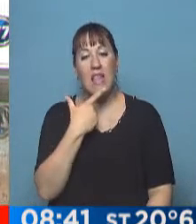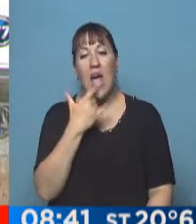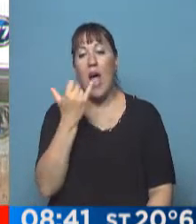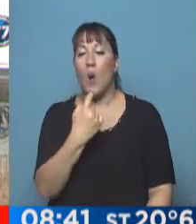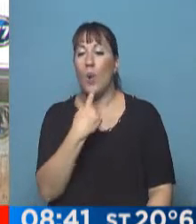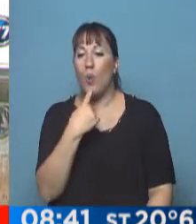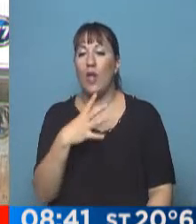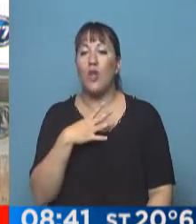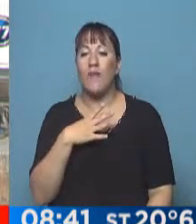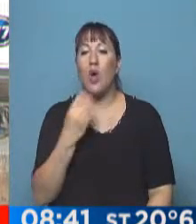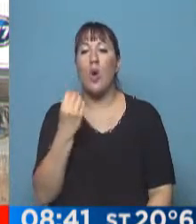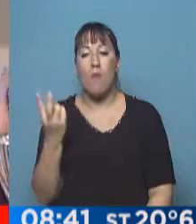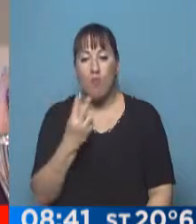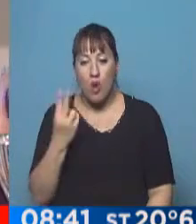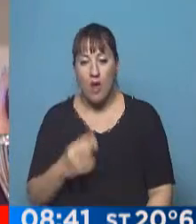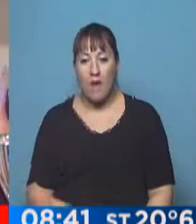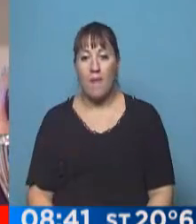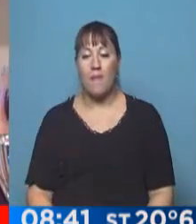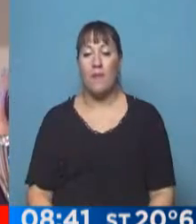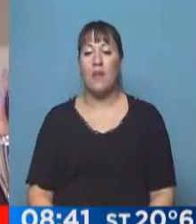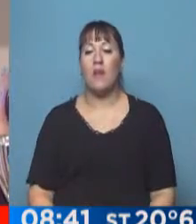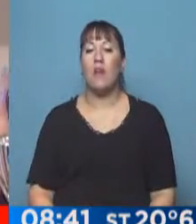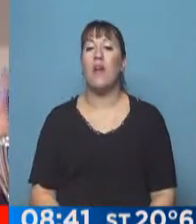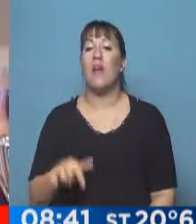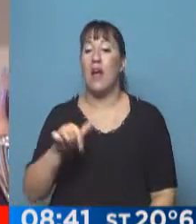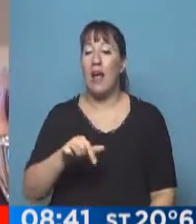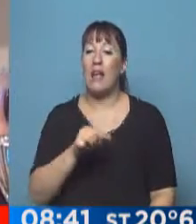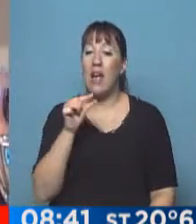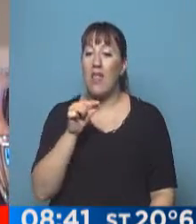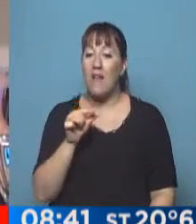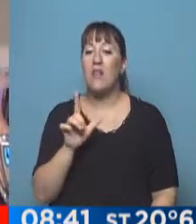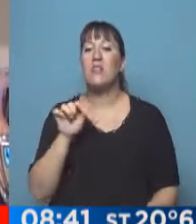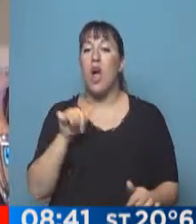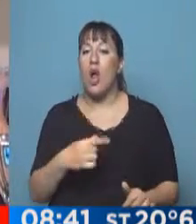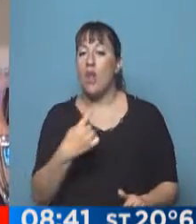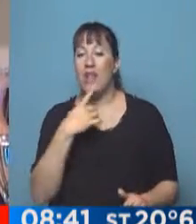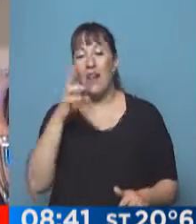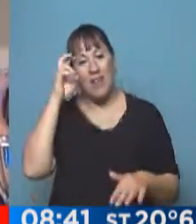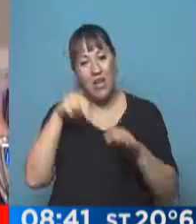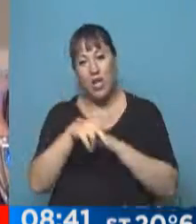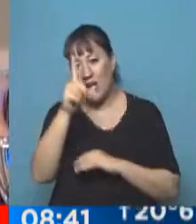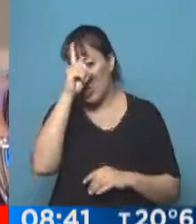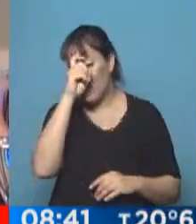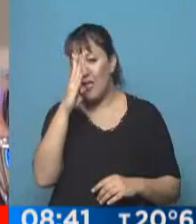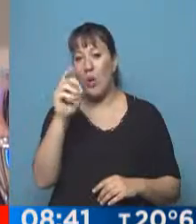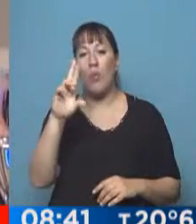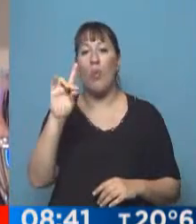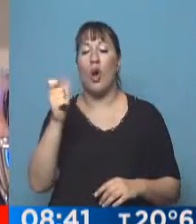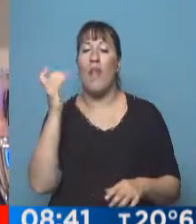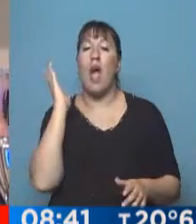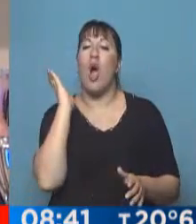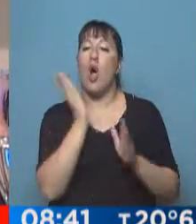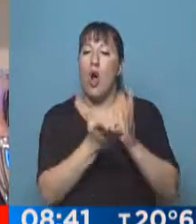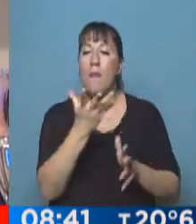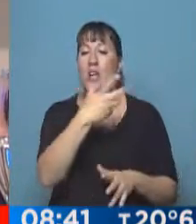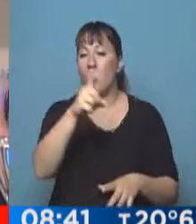dudas todavía de cómo murió? Mira, Lourdes, cada vez las dudas son menos. Matías Carbonell estaba internado en el Hospital Borda, fue golpeado y trasladado al